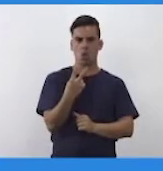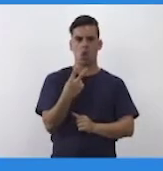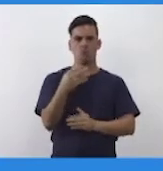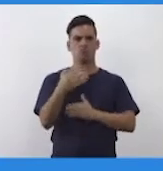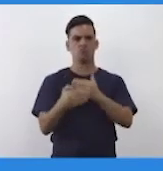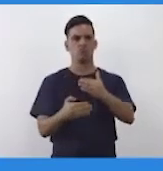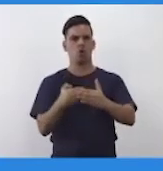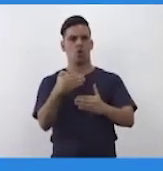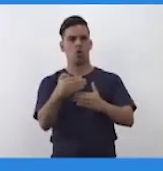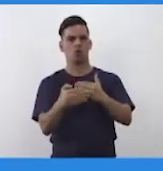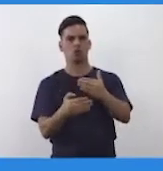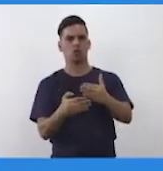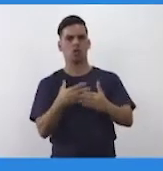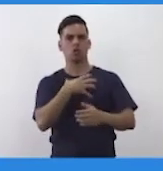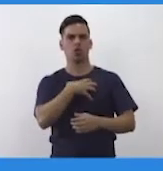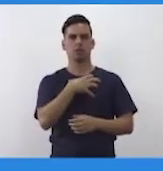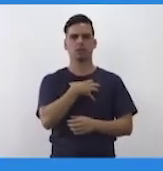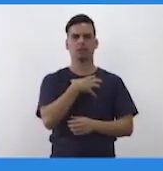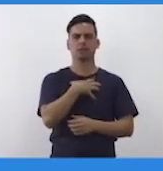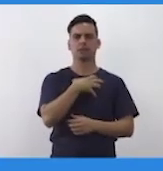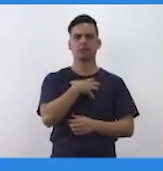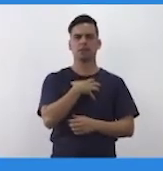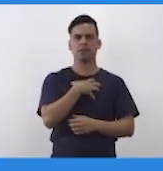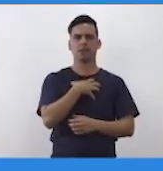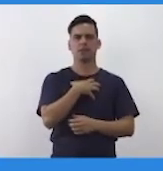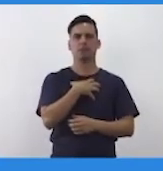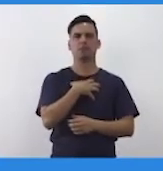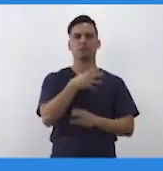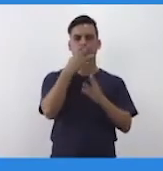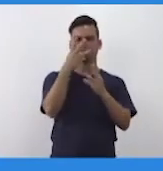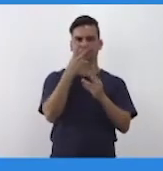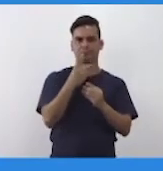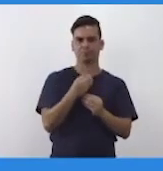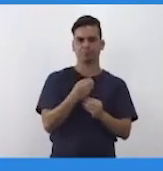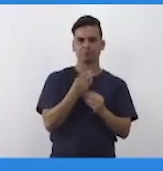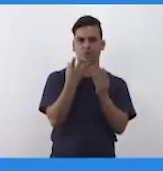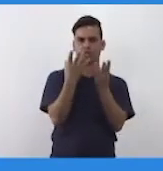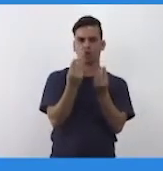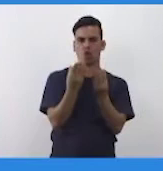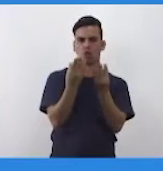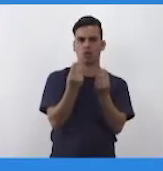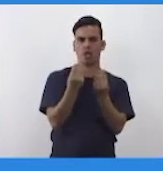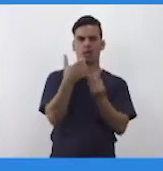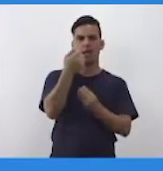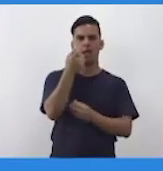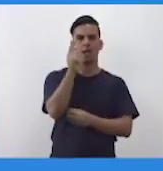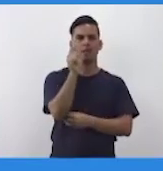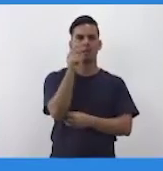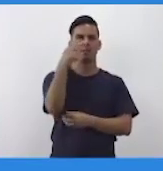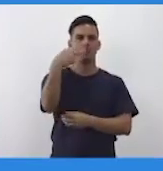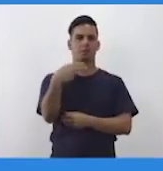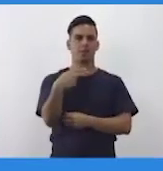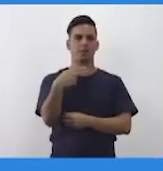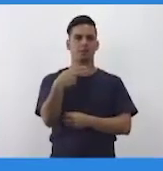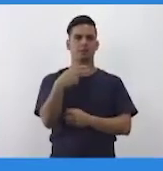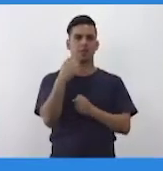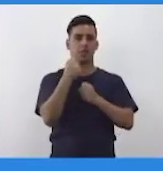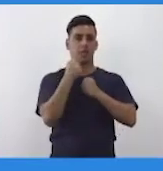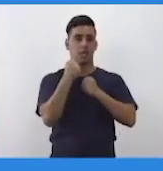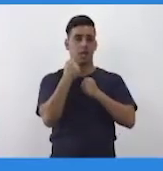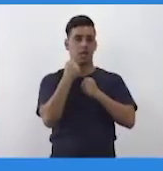procesos de obtención de ATP. Recuerden que el ATP es la energía